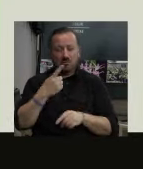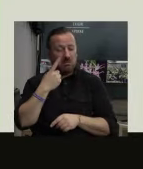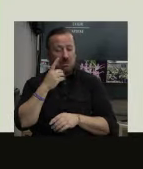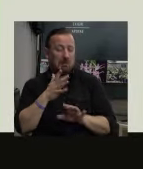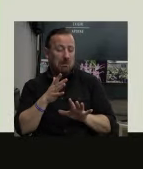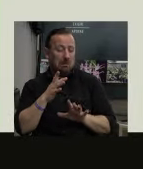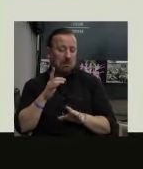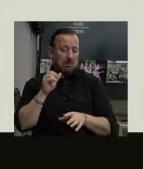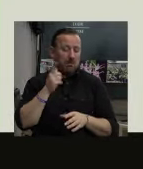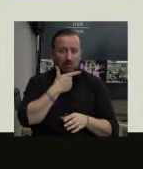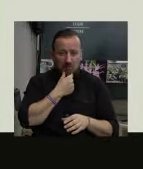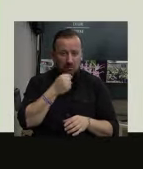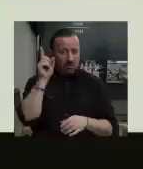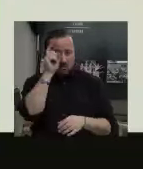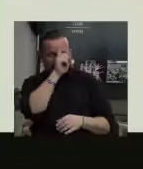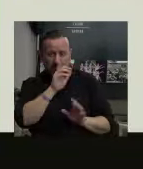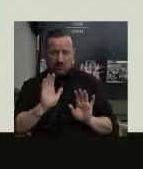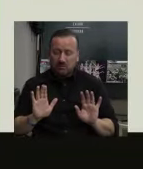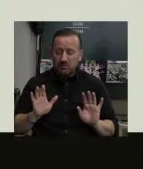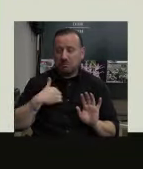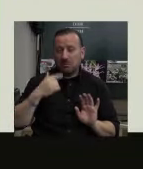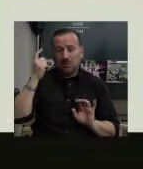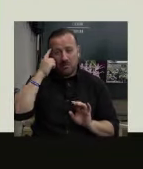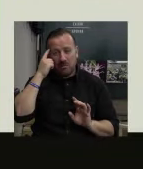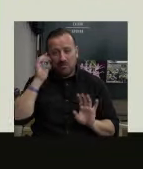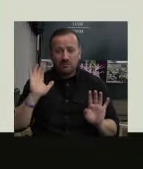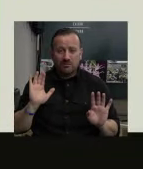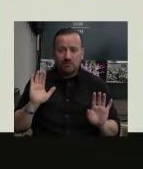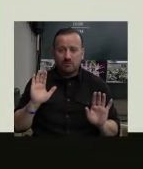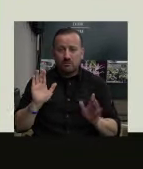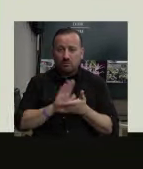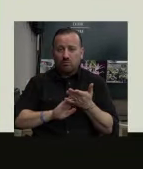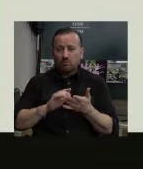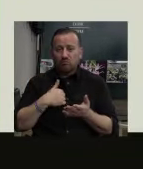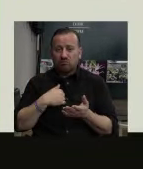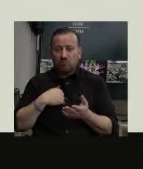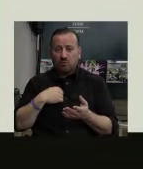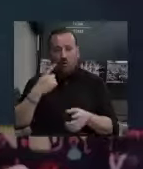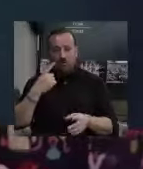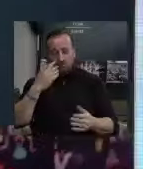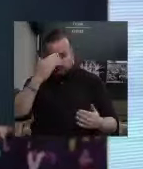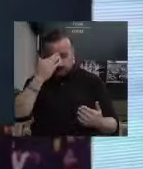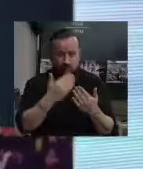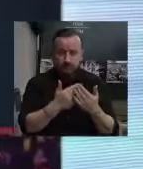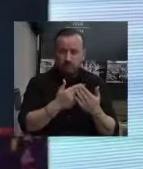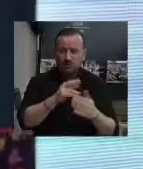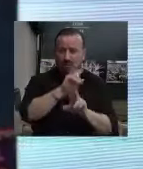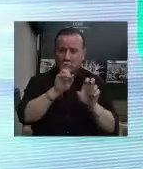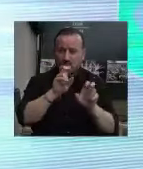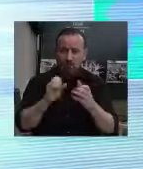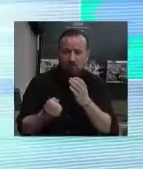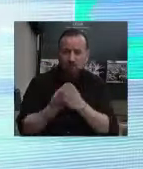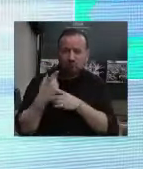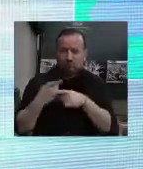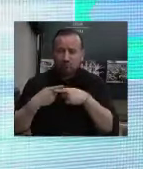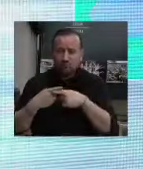puede sonar difícil yo creo que cuando uno se enfrenta a temas de innovación social lo más